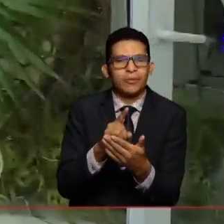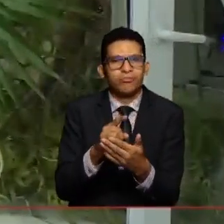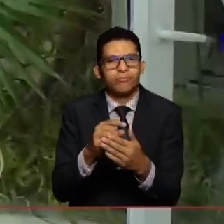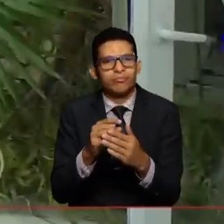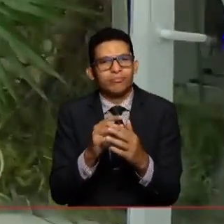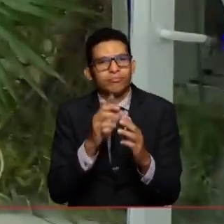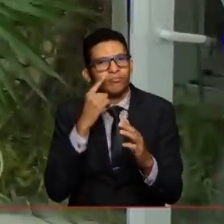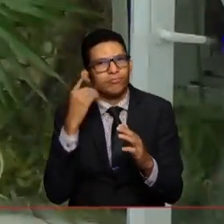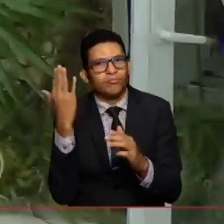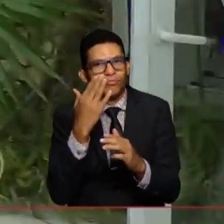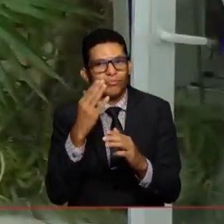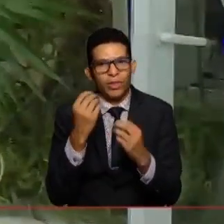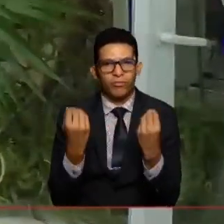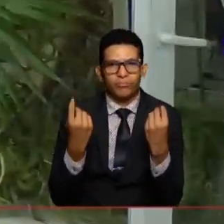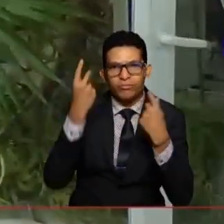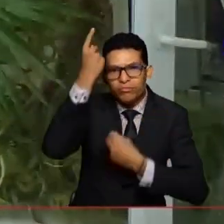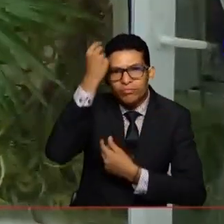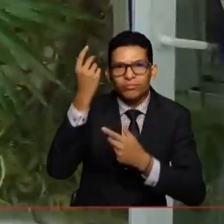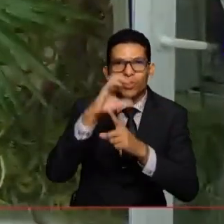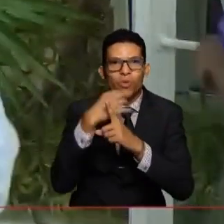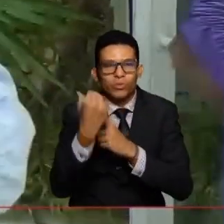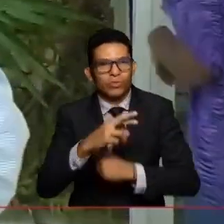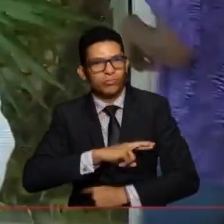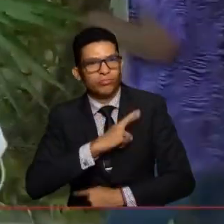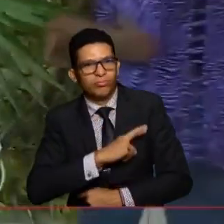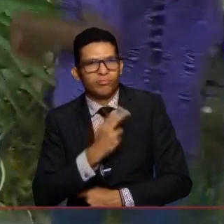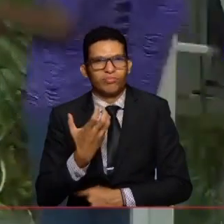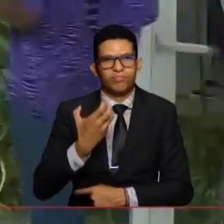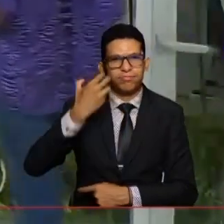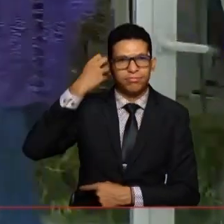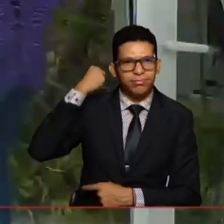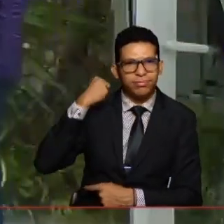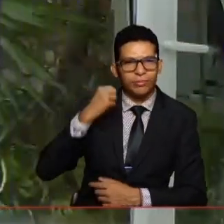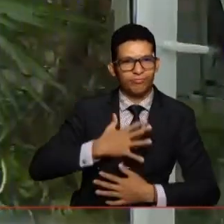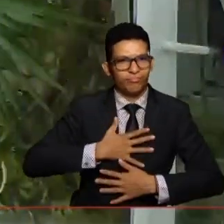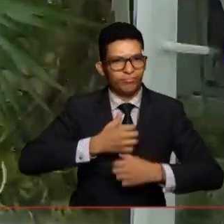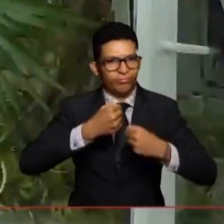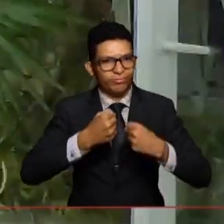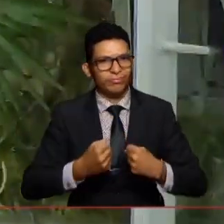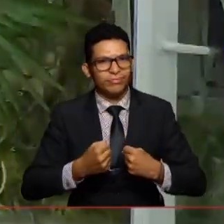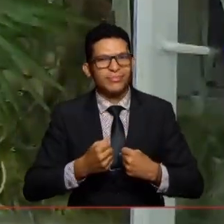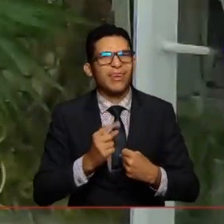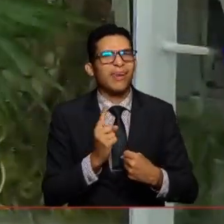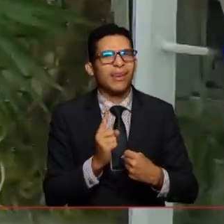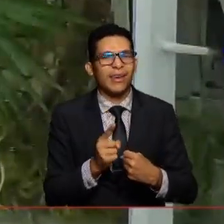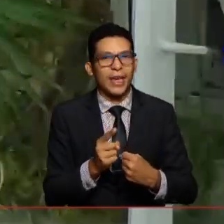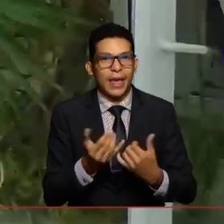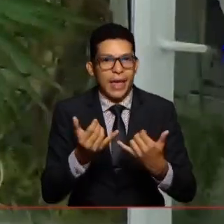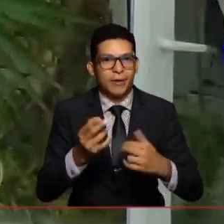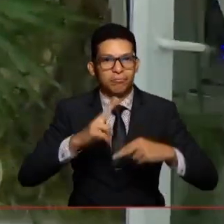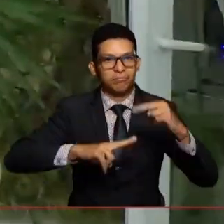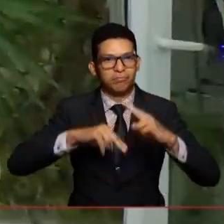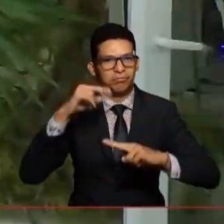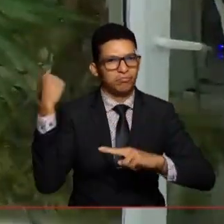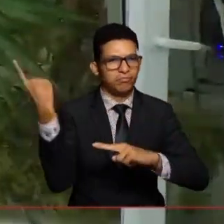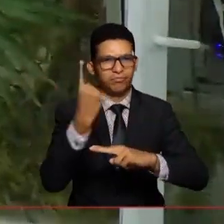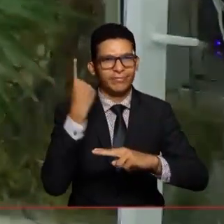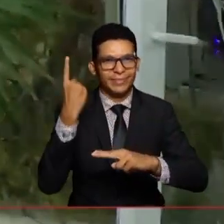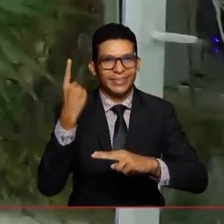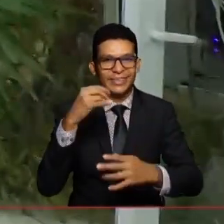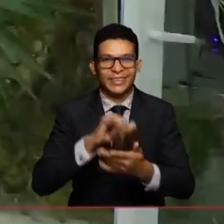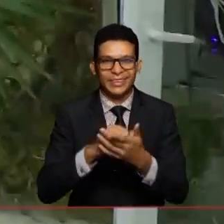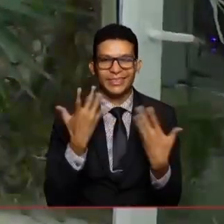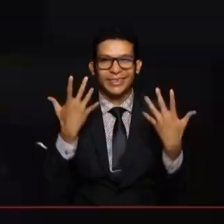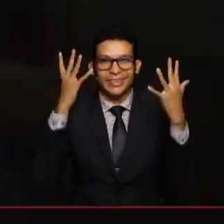encontrar los valores culturales, religiosos, ancestrales, que hacen del patrimonio lo que es hoy, una construcción colectiva. Entonces, para